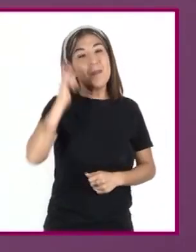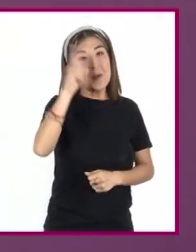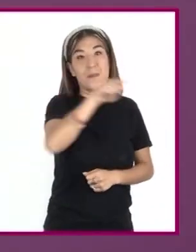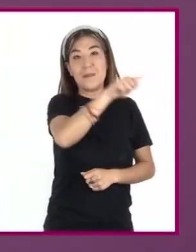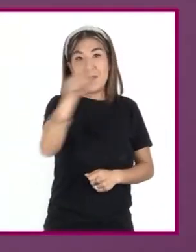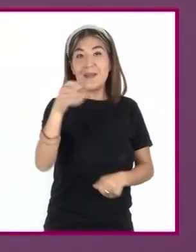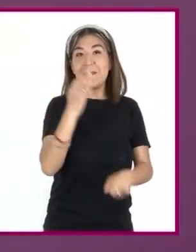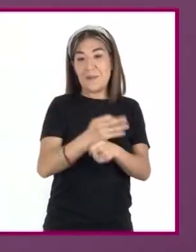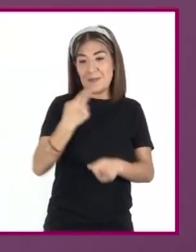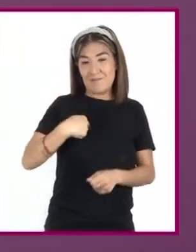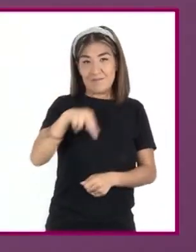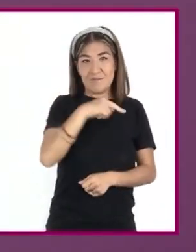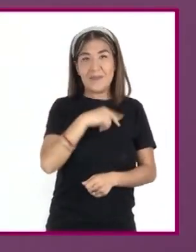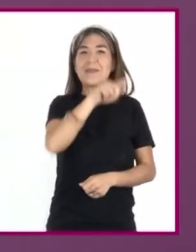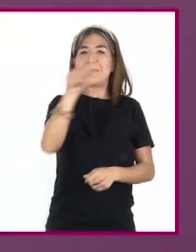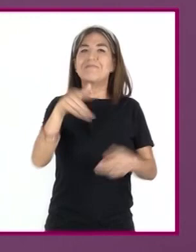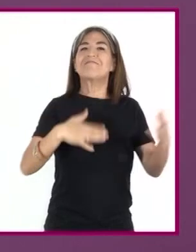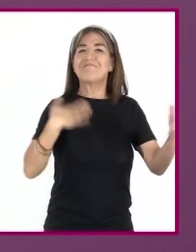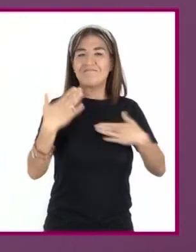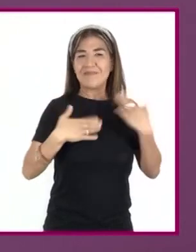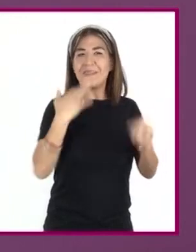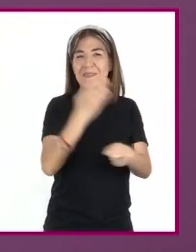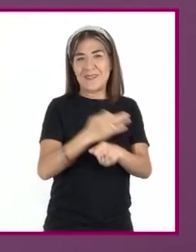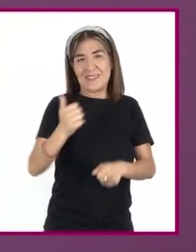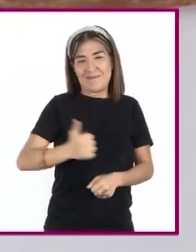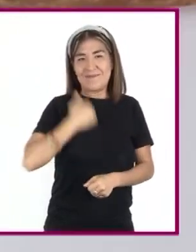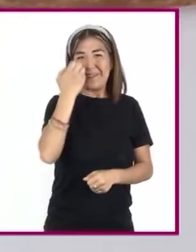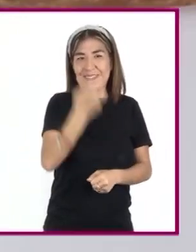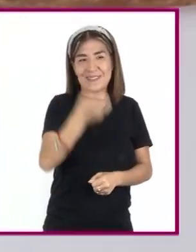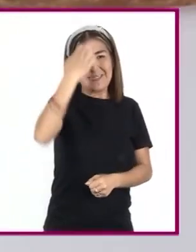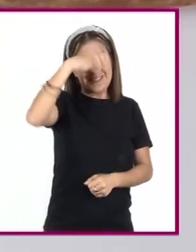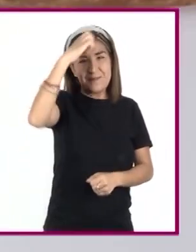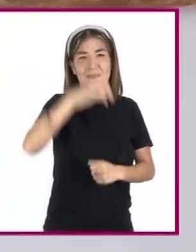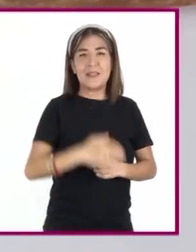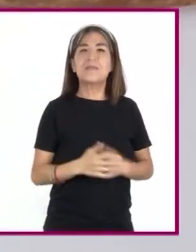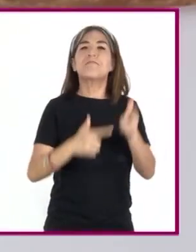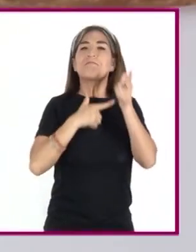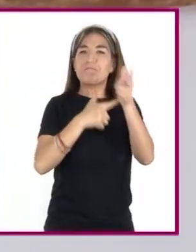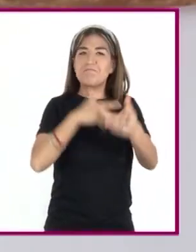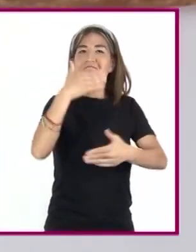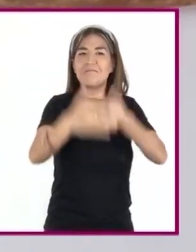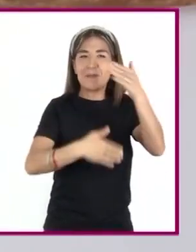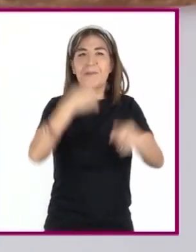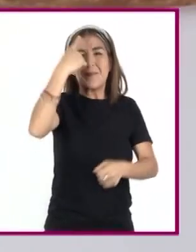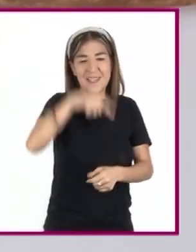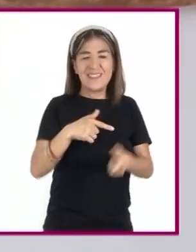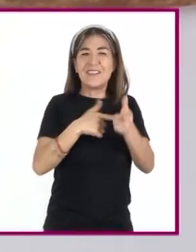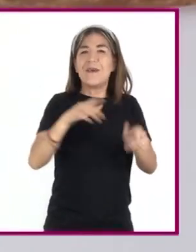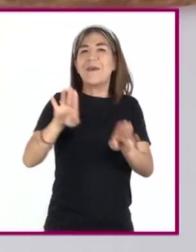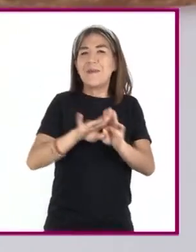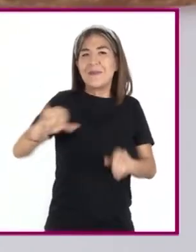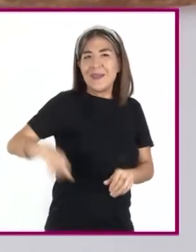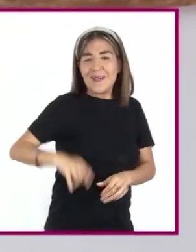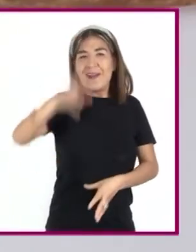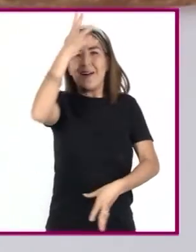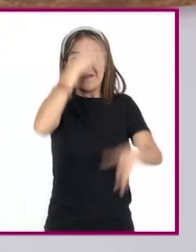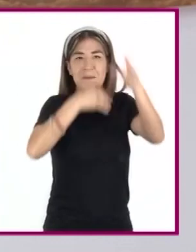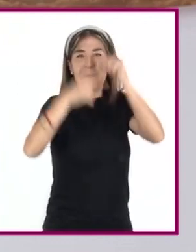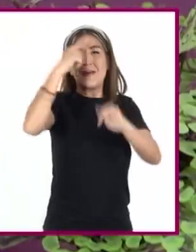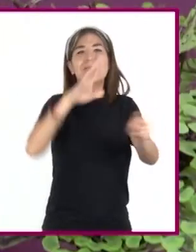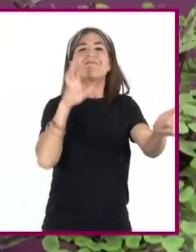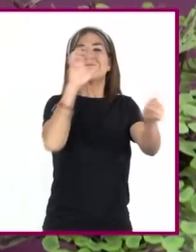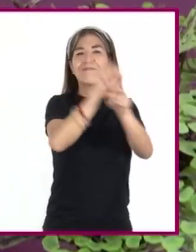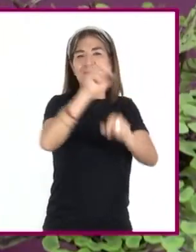Esperamos que al igual que nosotros hayan disfrutado de esta experiencia. Que continuemos con la inquietud por aprender, por alcanzar